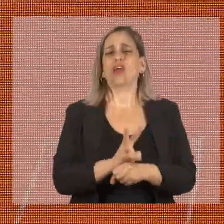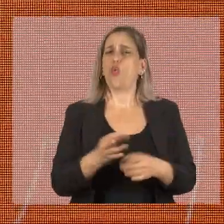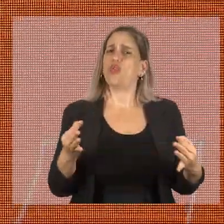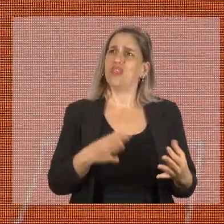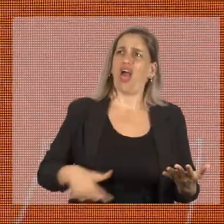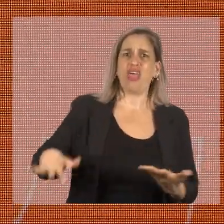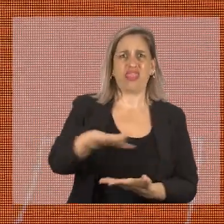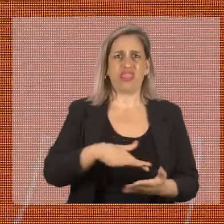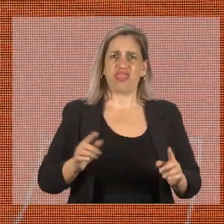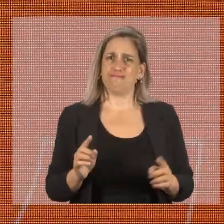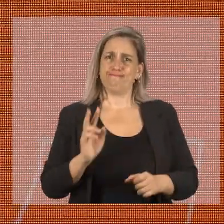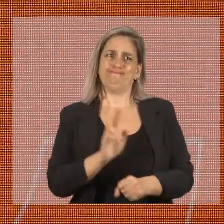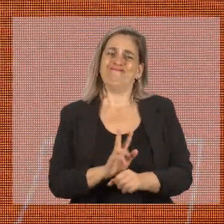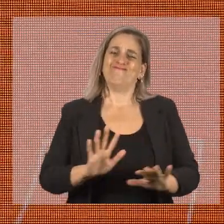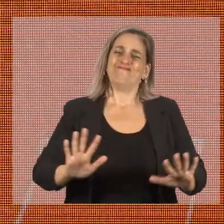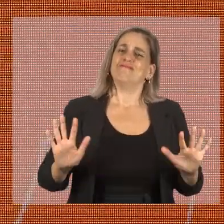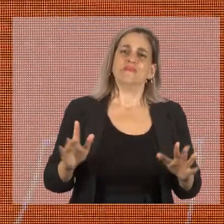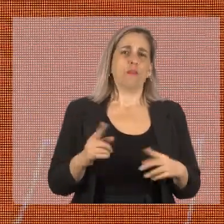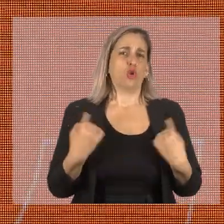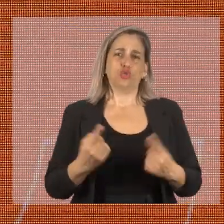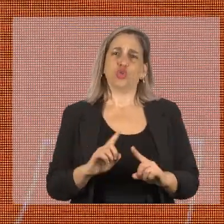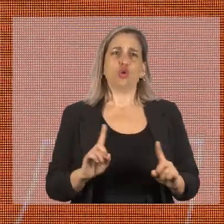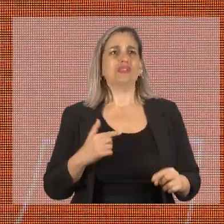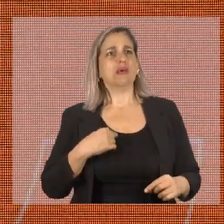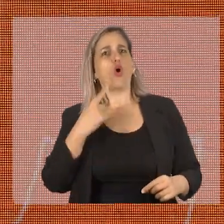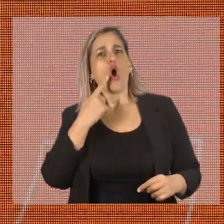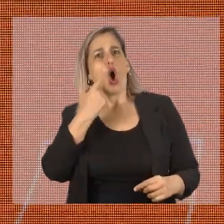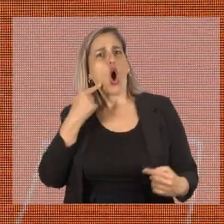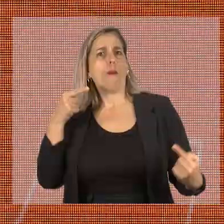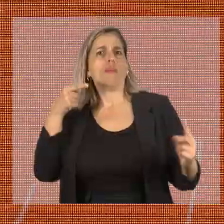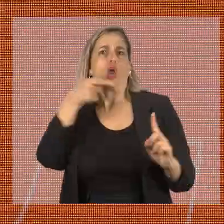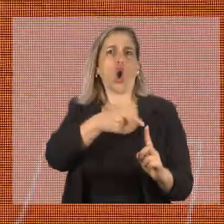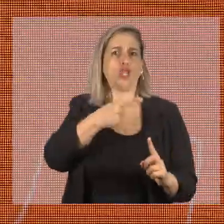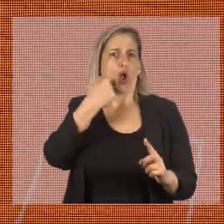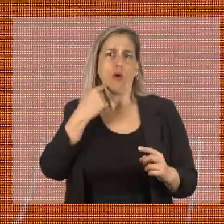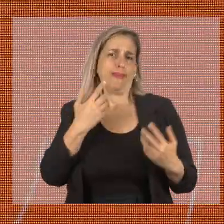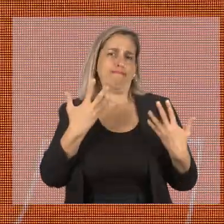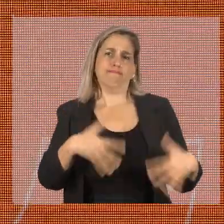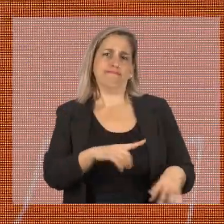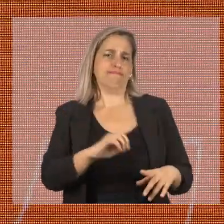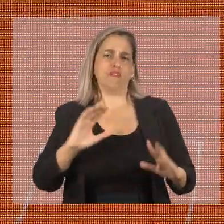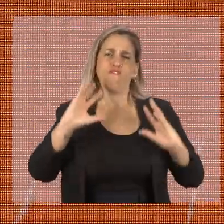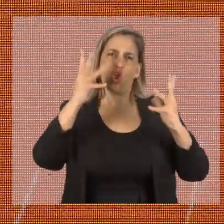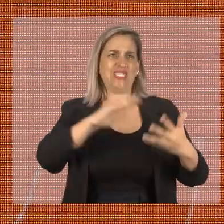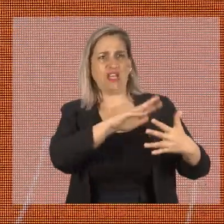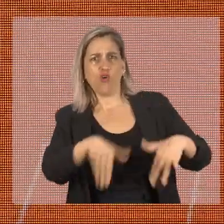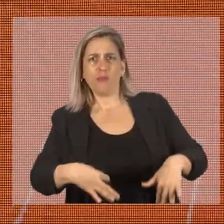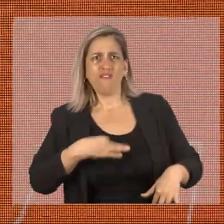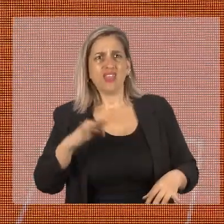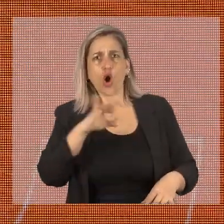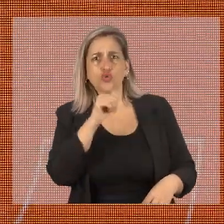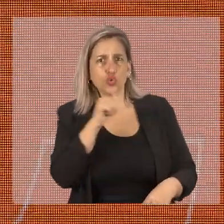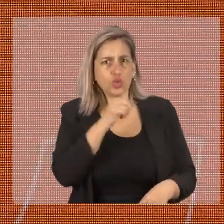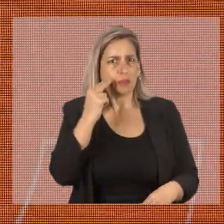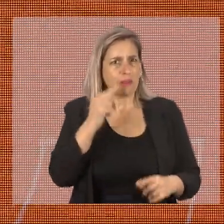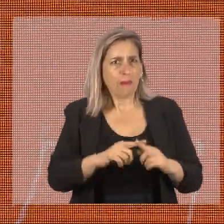pública. Porque como no creemos que el hombre sea el lobo del hombre y no creemos en la violencia como modo de vida ni